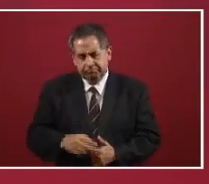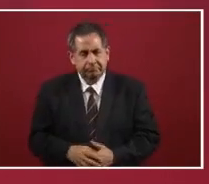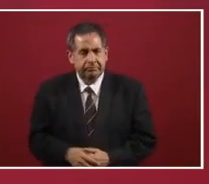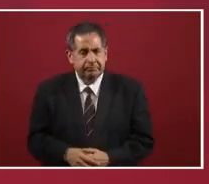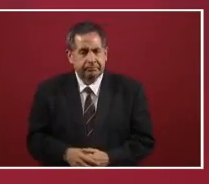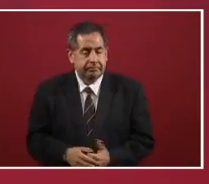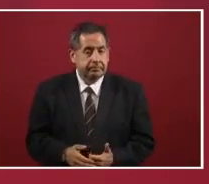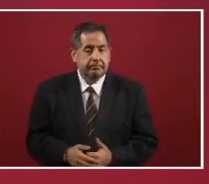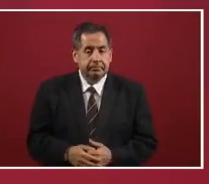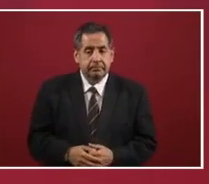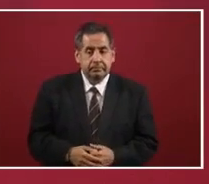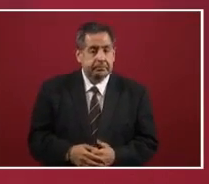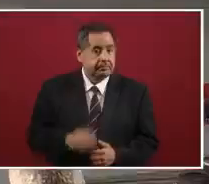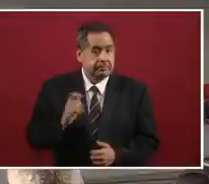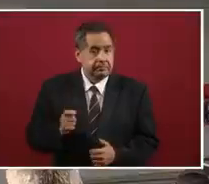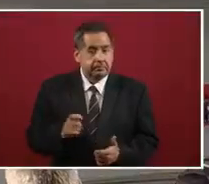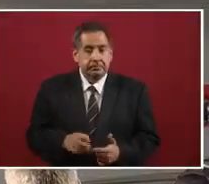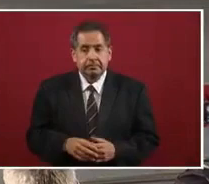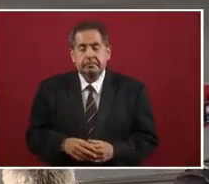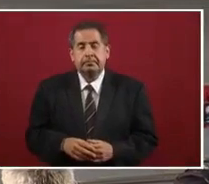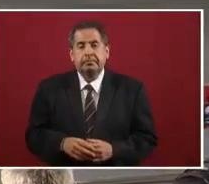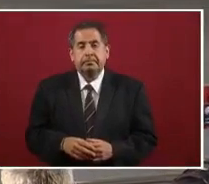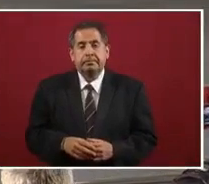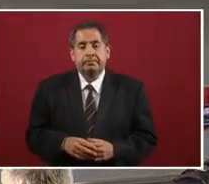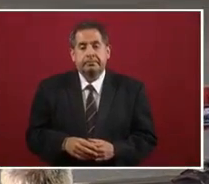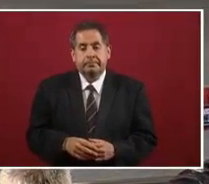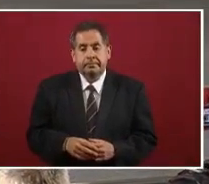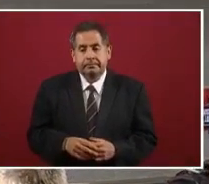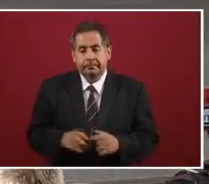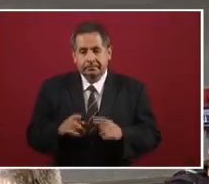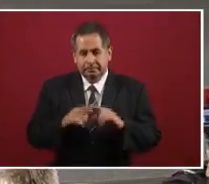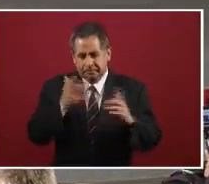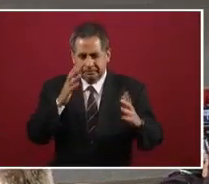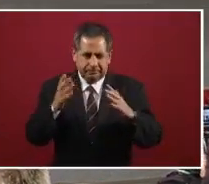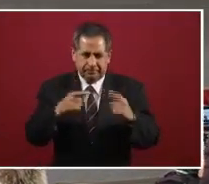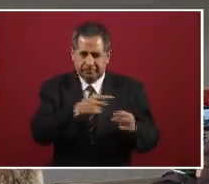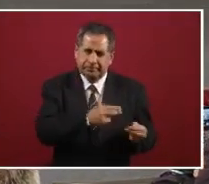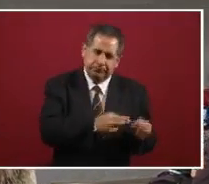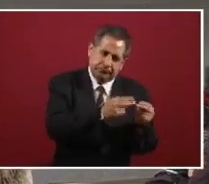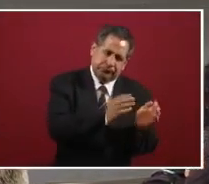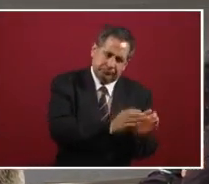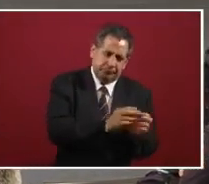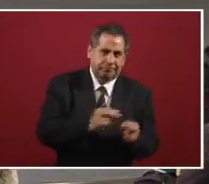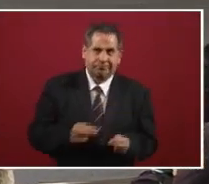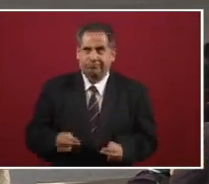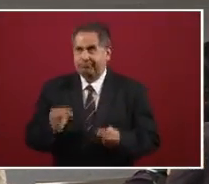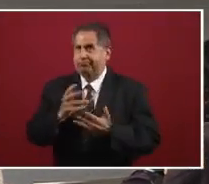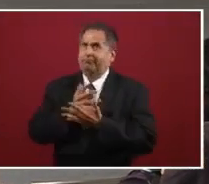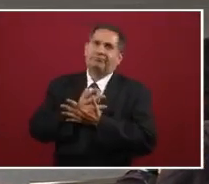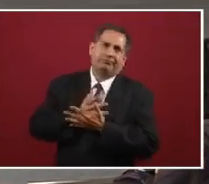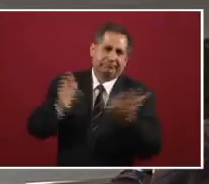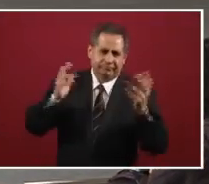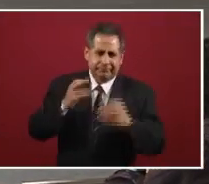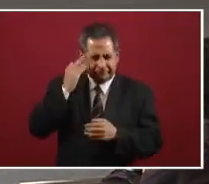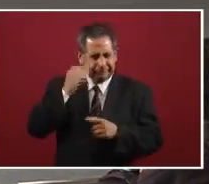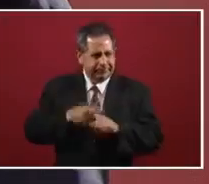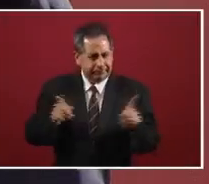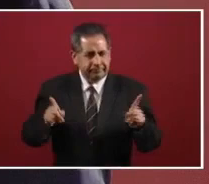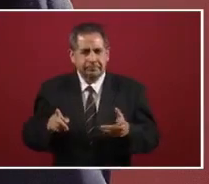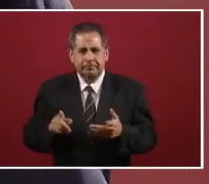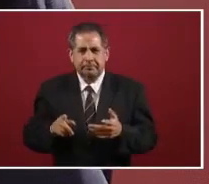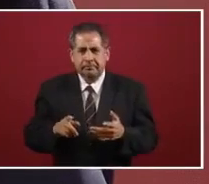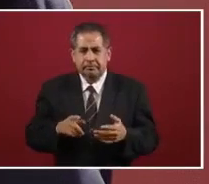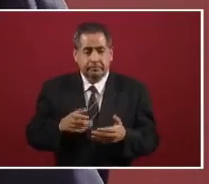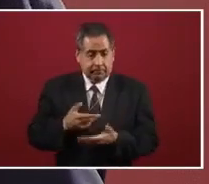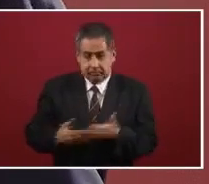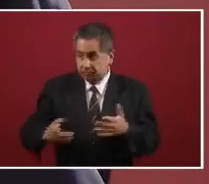Y claro, ni siquiera se pueden comparar los tiempos,